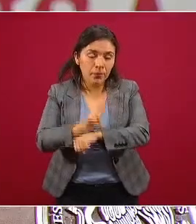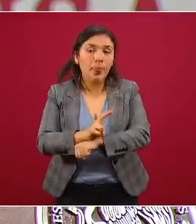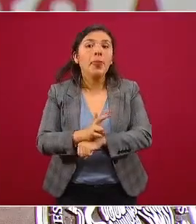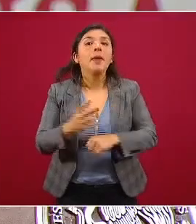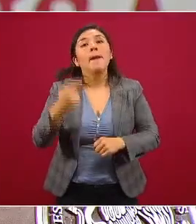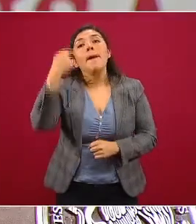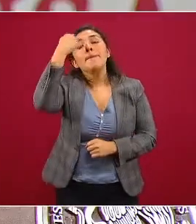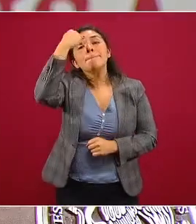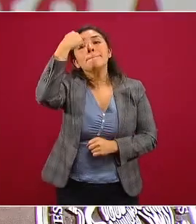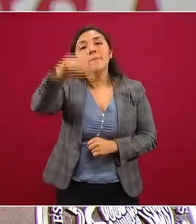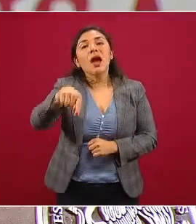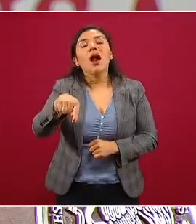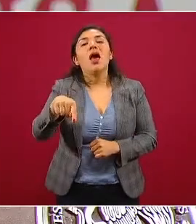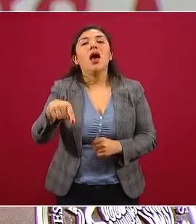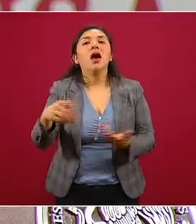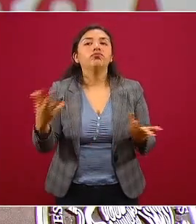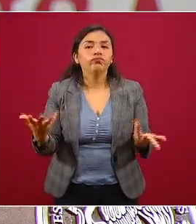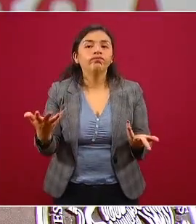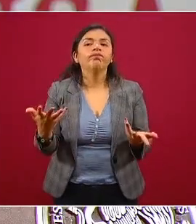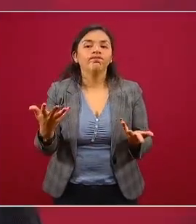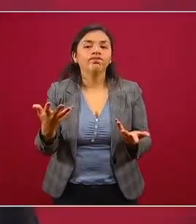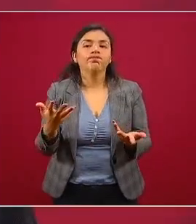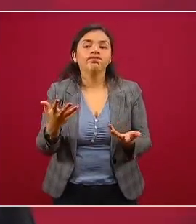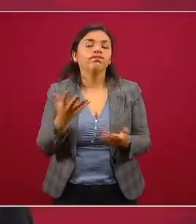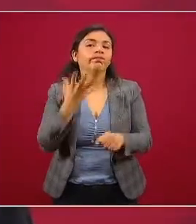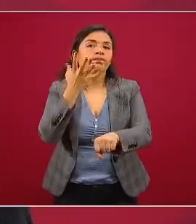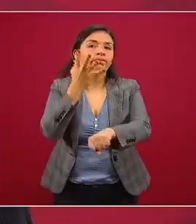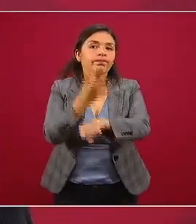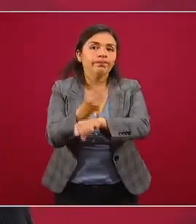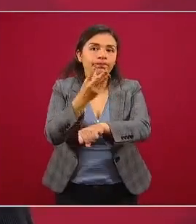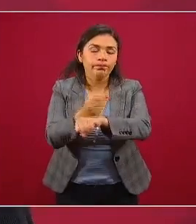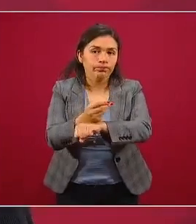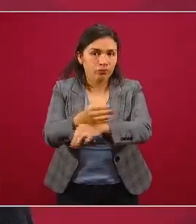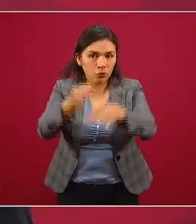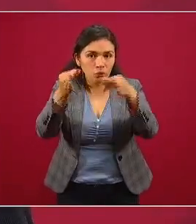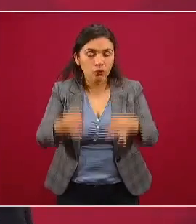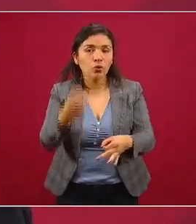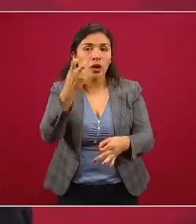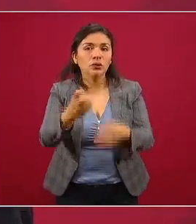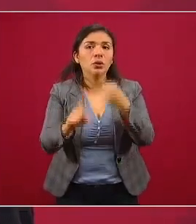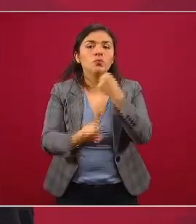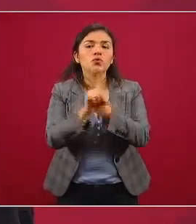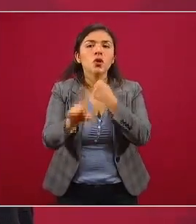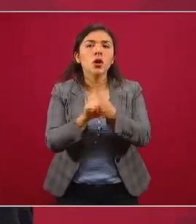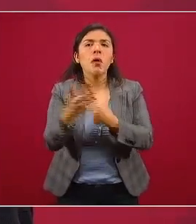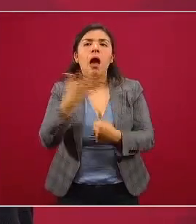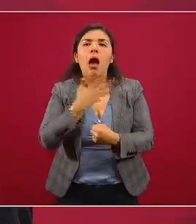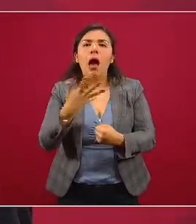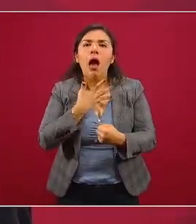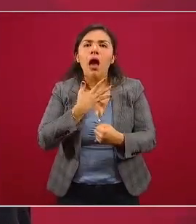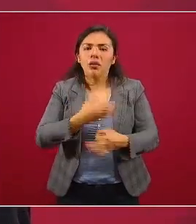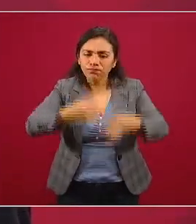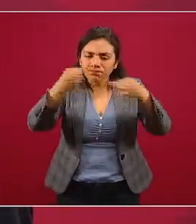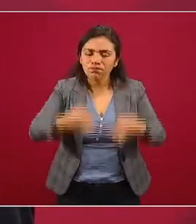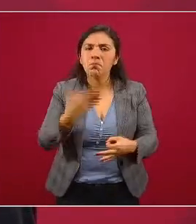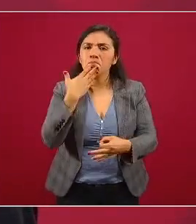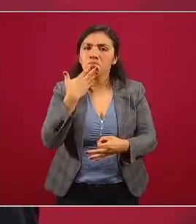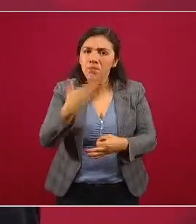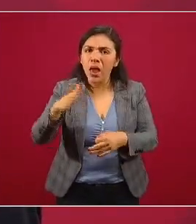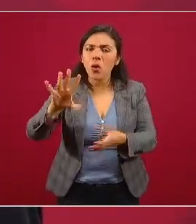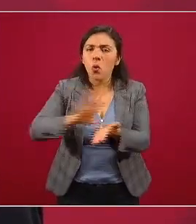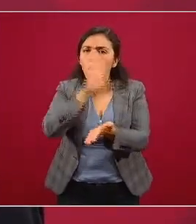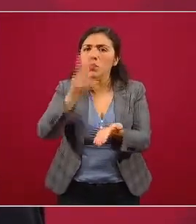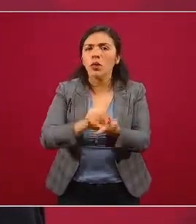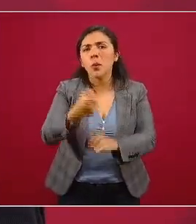para resolver en definitiva el problema del abasto de medicinas.